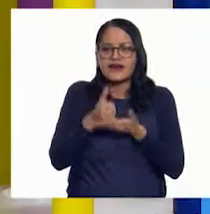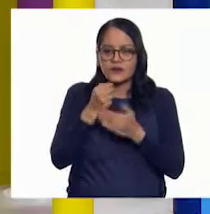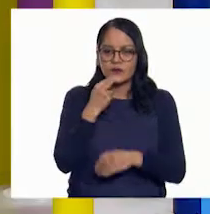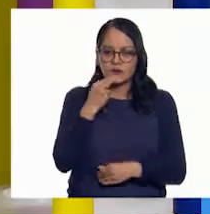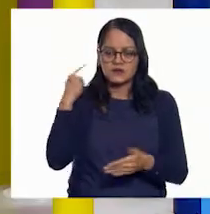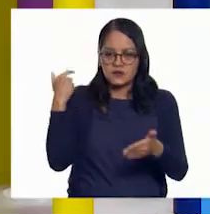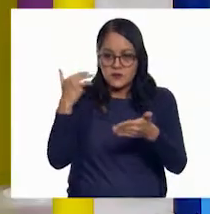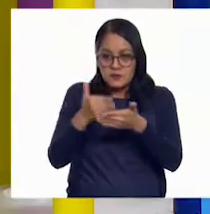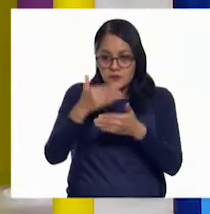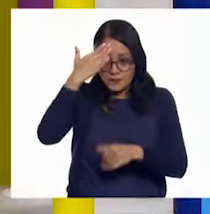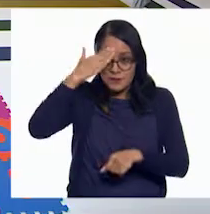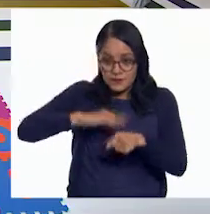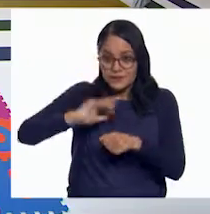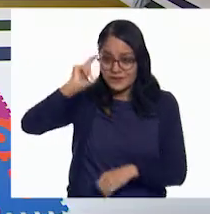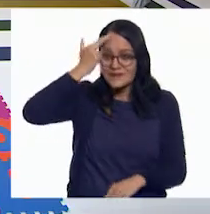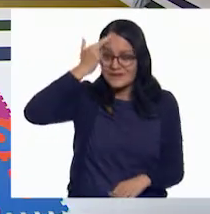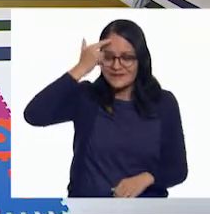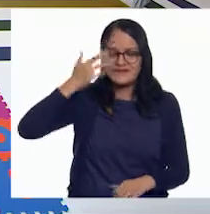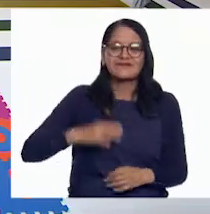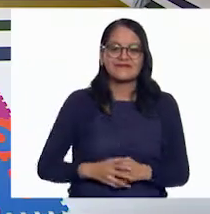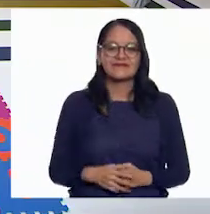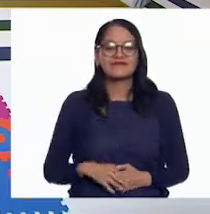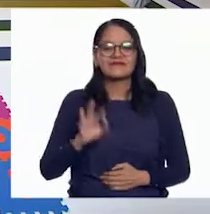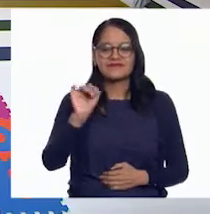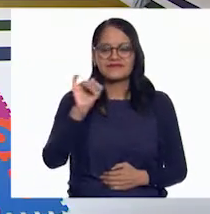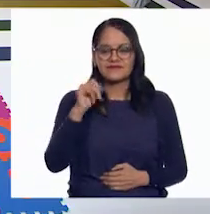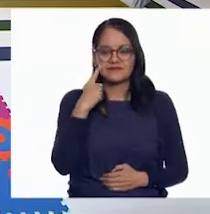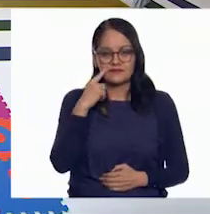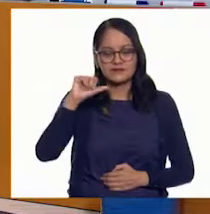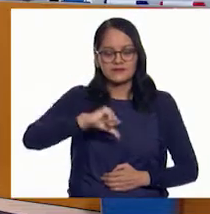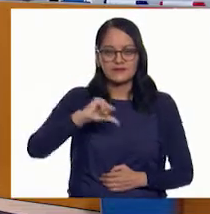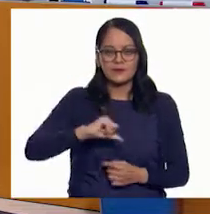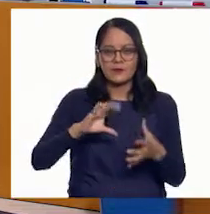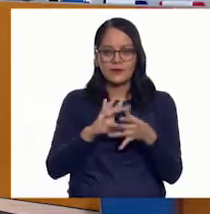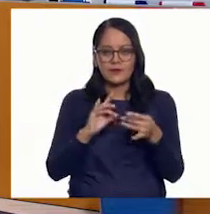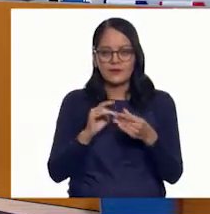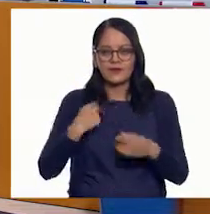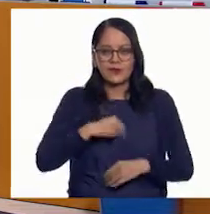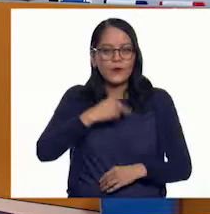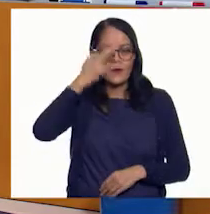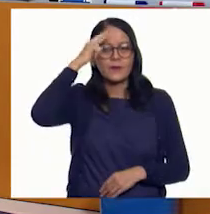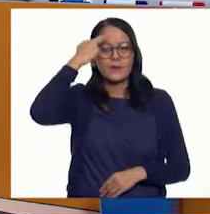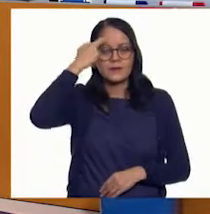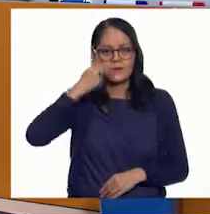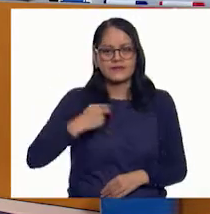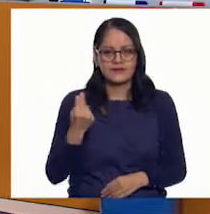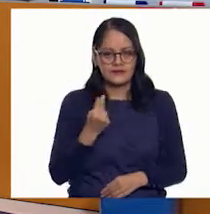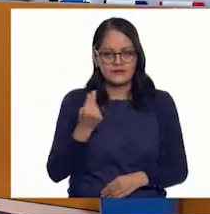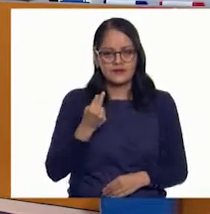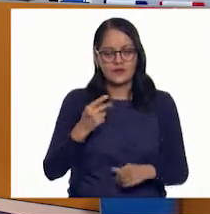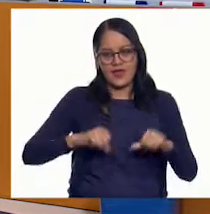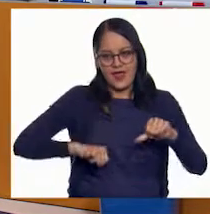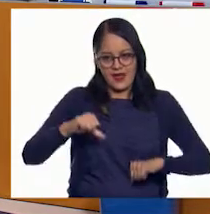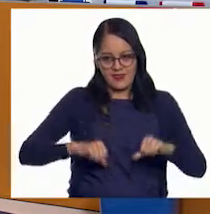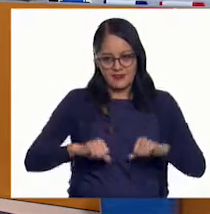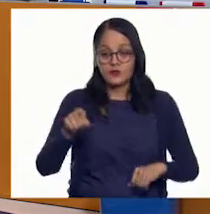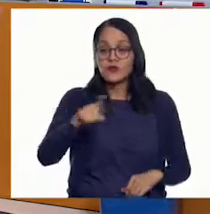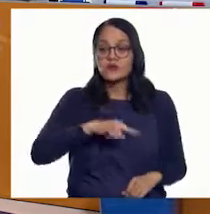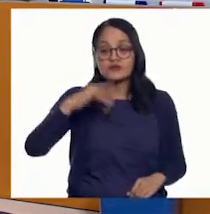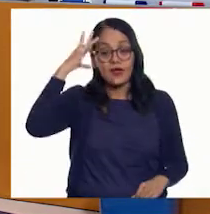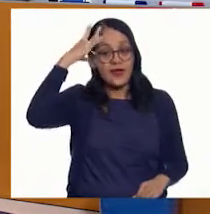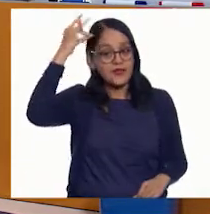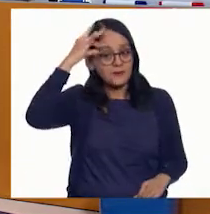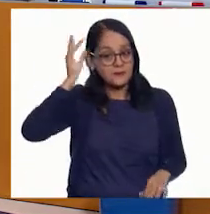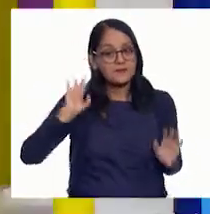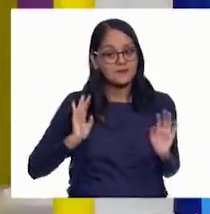vamos a recordarlas. ¿Sí? A ver, mira, a ver, la verdad es que en esta ocasión, para recordarlas, les traje una dinámica de adivinanzas. Yo sé que a ti